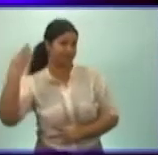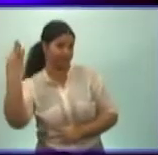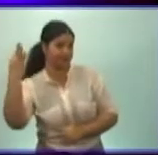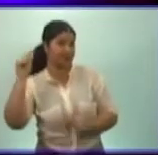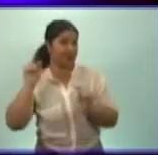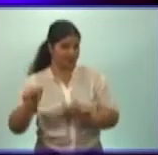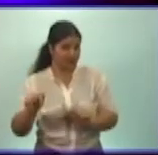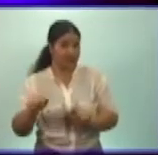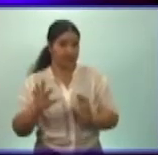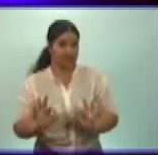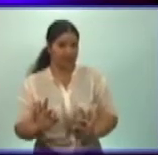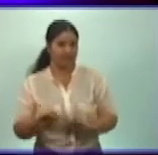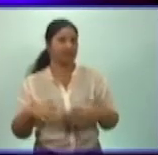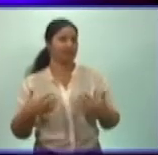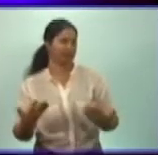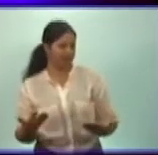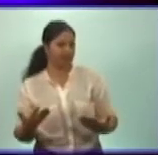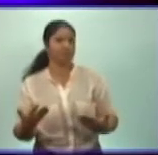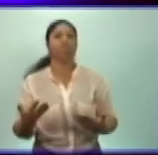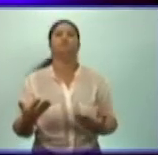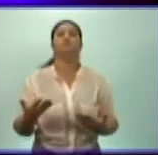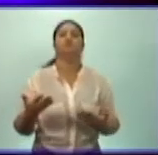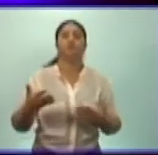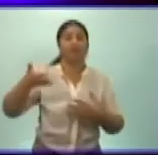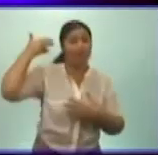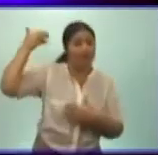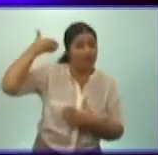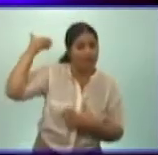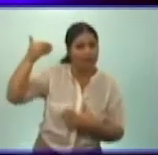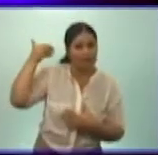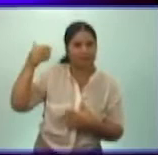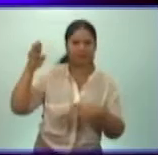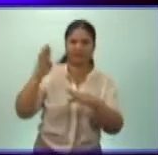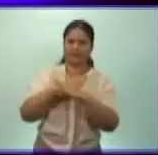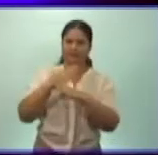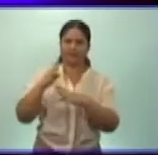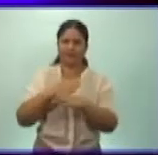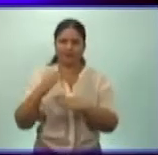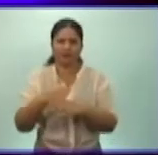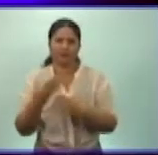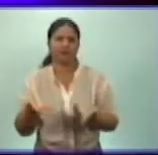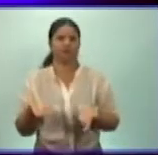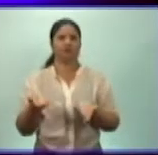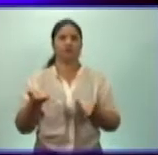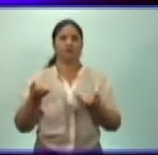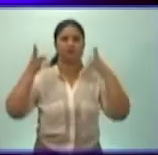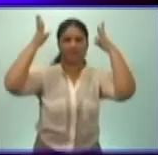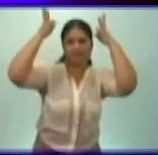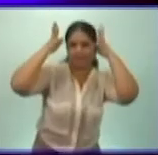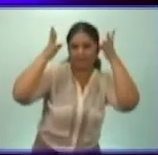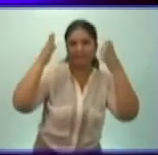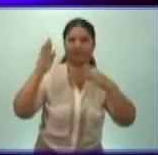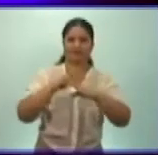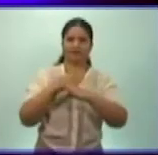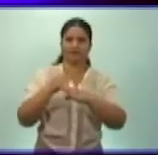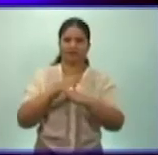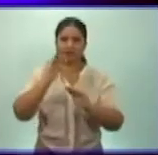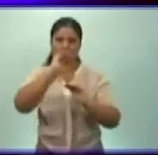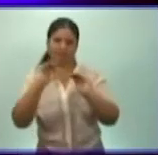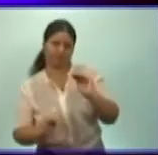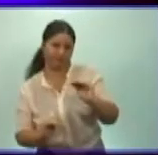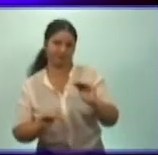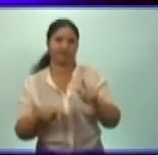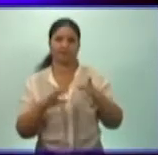a el reinado de una personalidad muy importante que marcó este periodo y marcó a